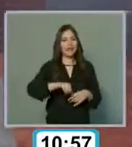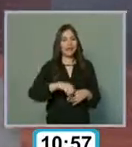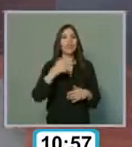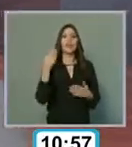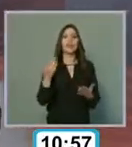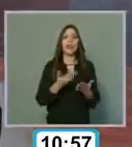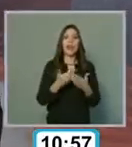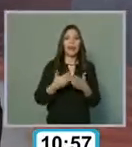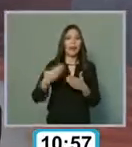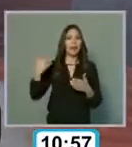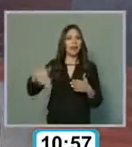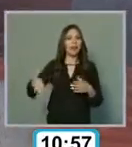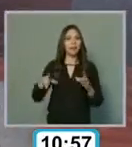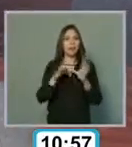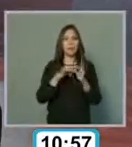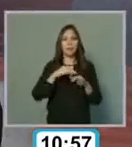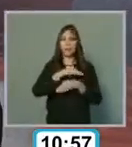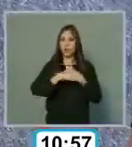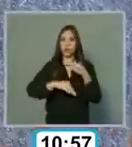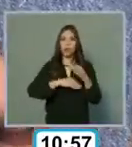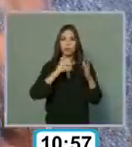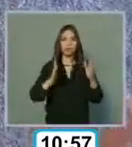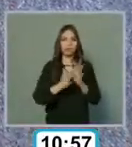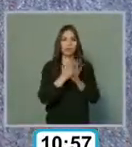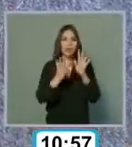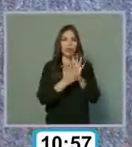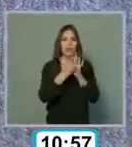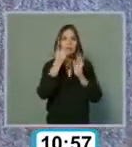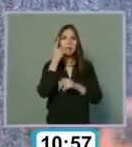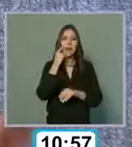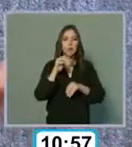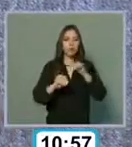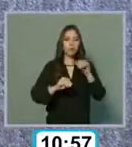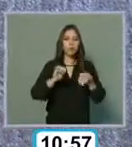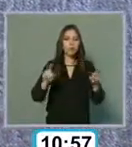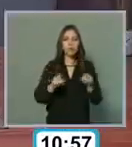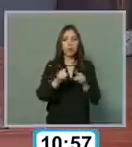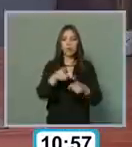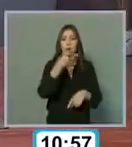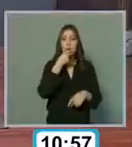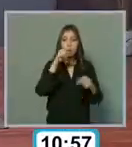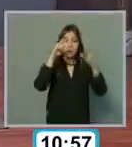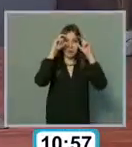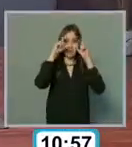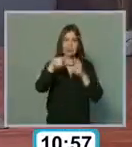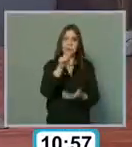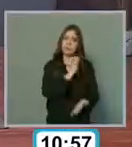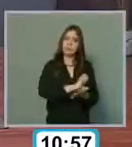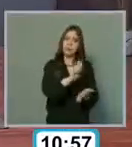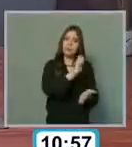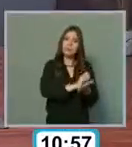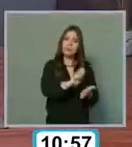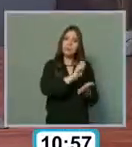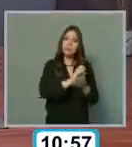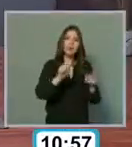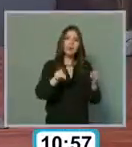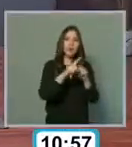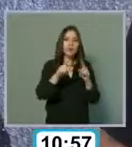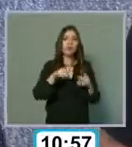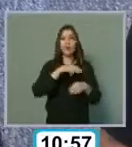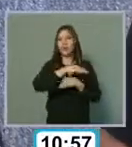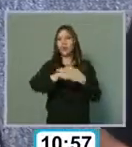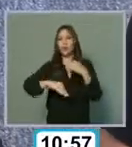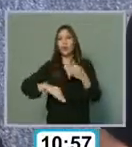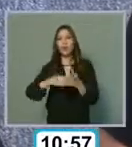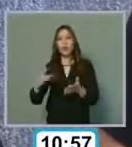que todos participan en la colaboración. Tú escribes, Así pero es. siempre los muchachos pues están, pues ahora sí que metiendo su cuchara. Como